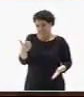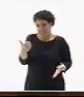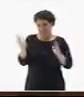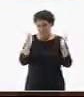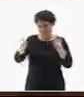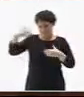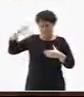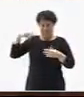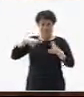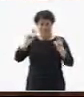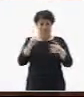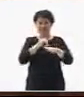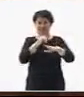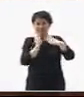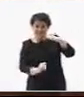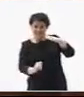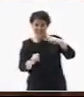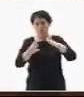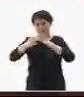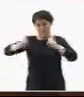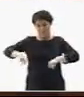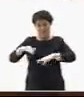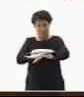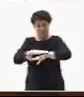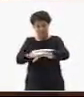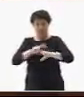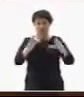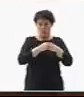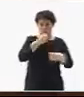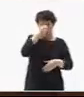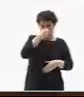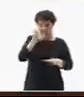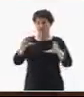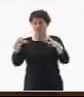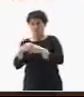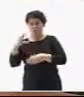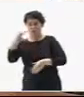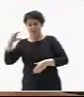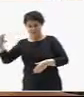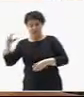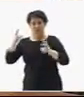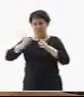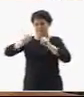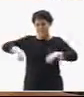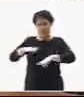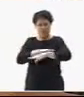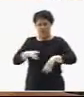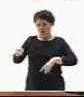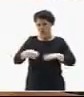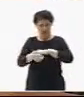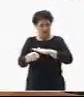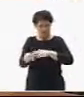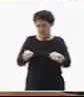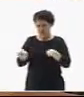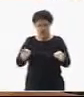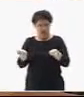crisis en el pacto de gobierno entre Partido Socialista y Coalición Canaria me da a mí que no sé si va a